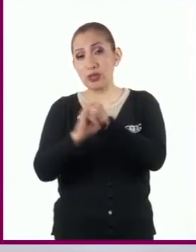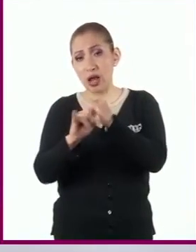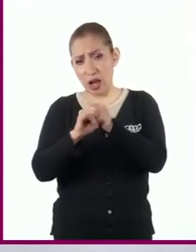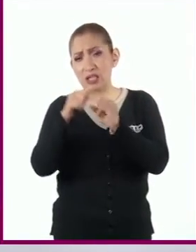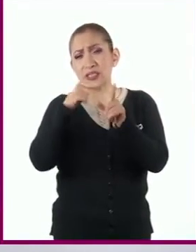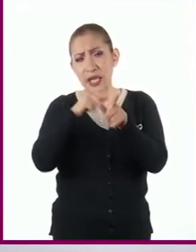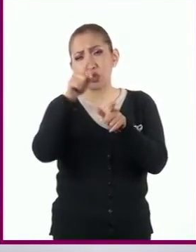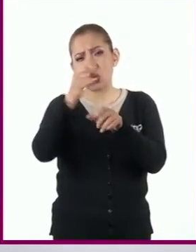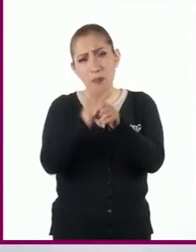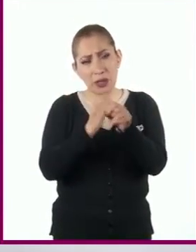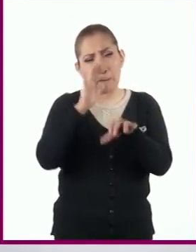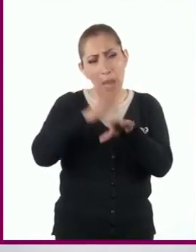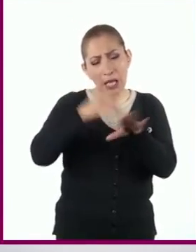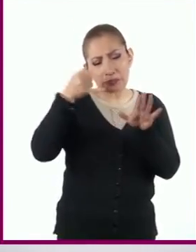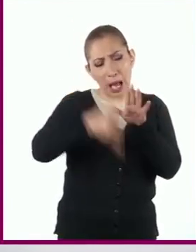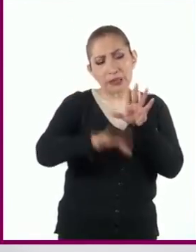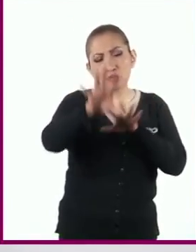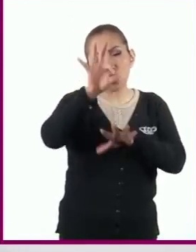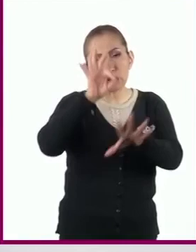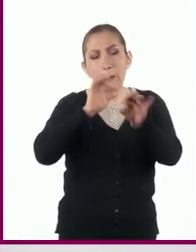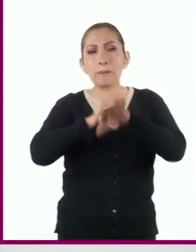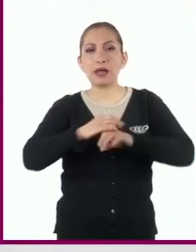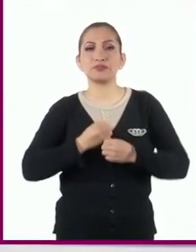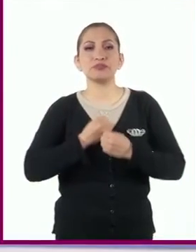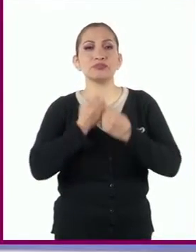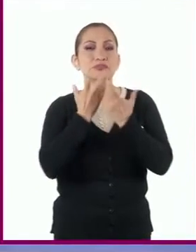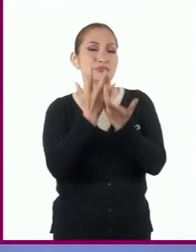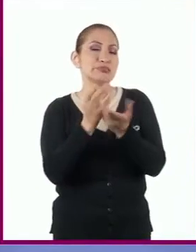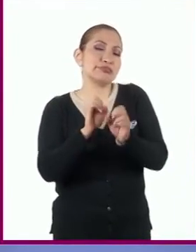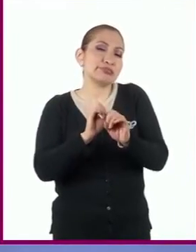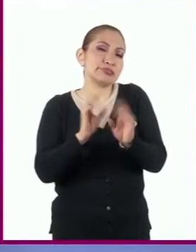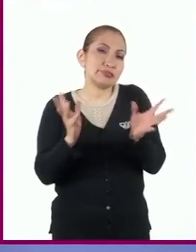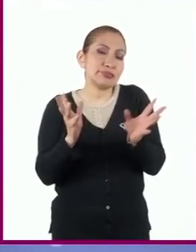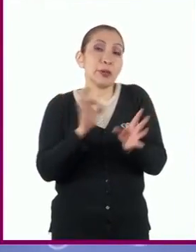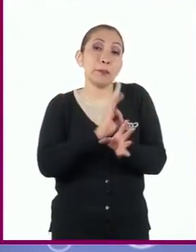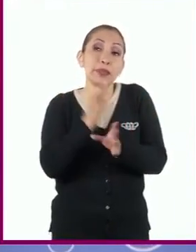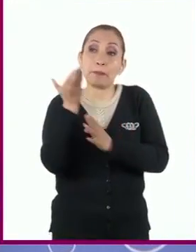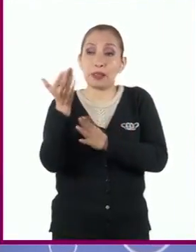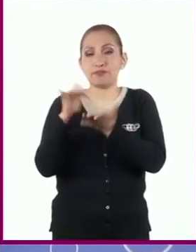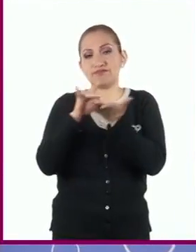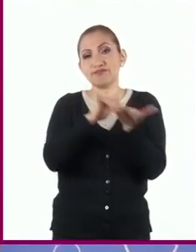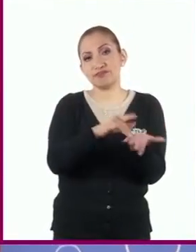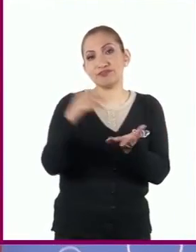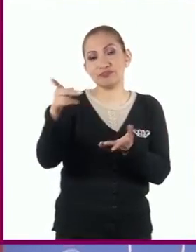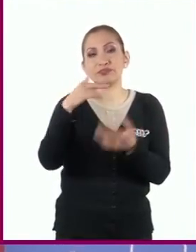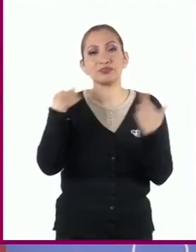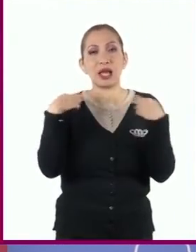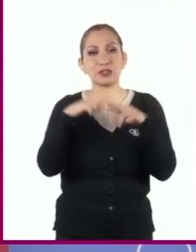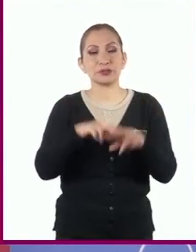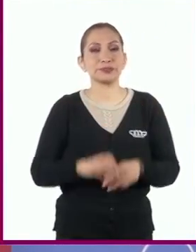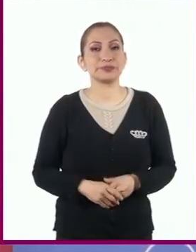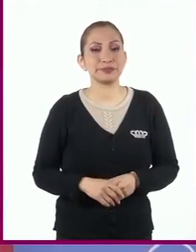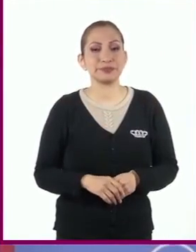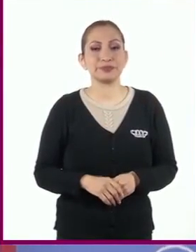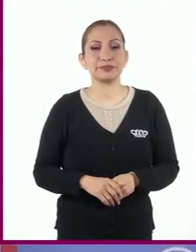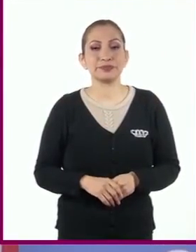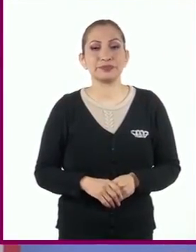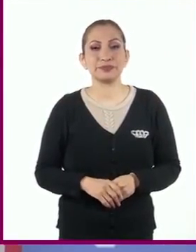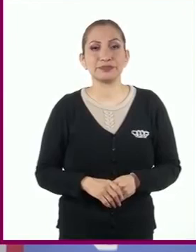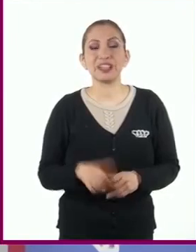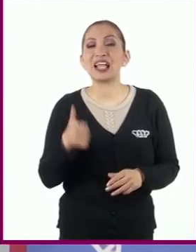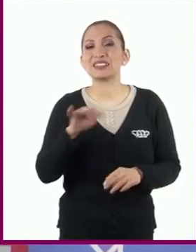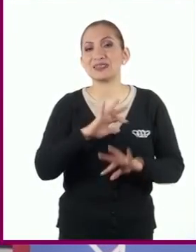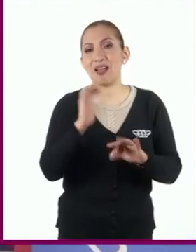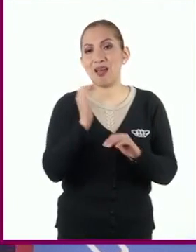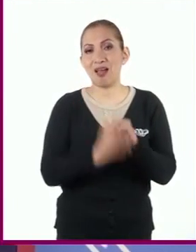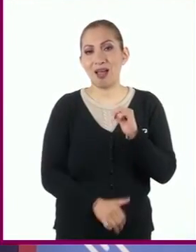continúen investigando y buscando más poemas. Por supuesto, pueden pedir apoyo a sus maestros. Es así